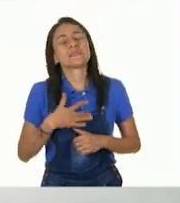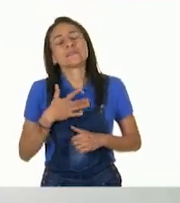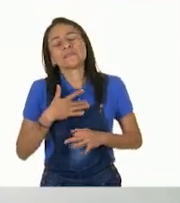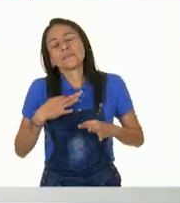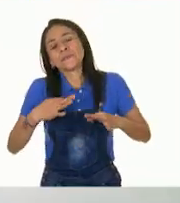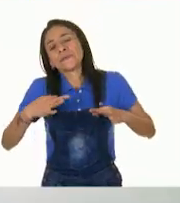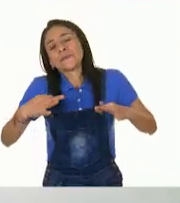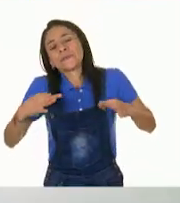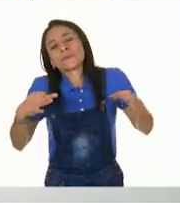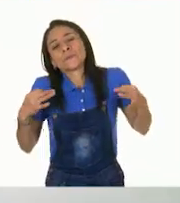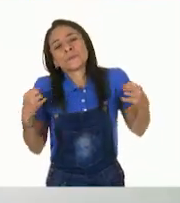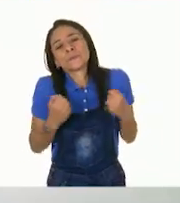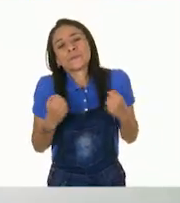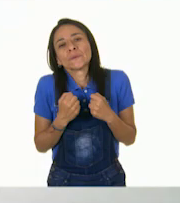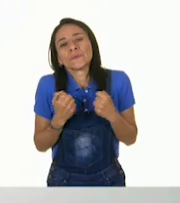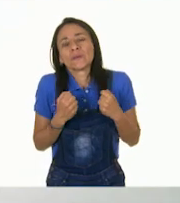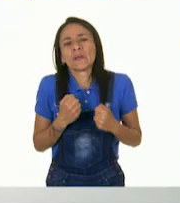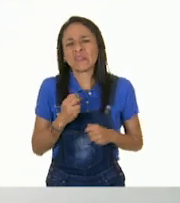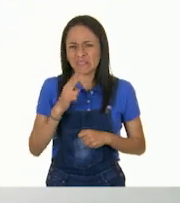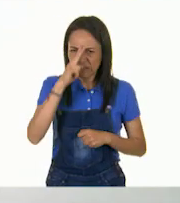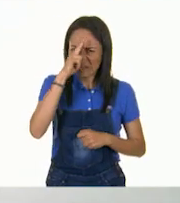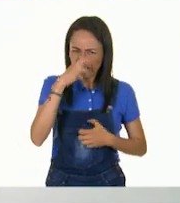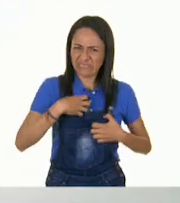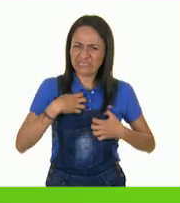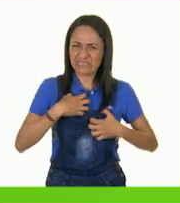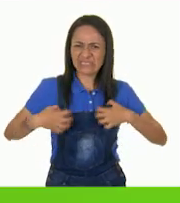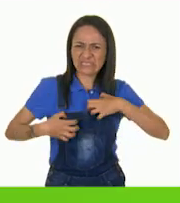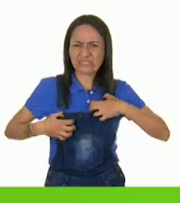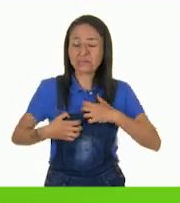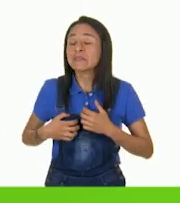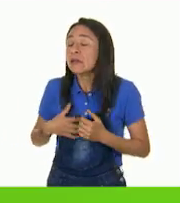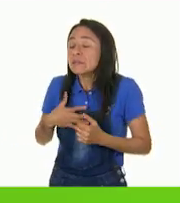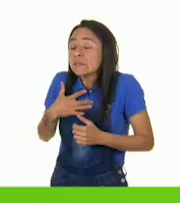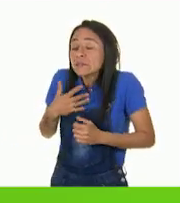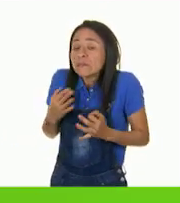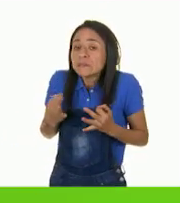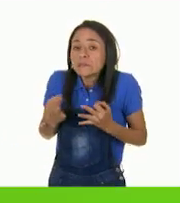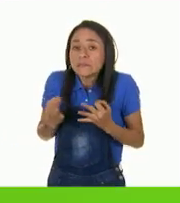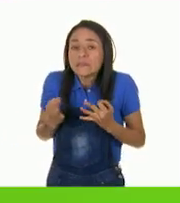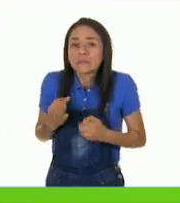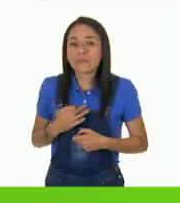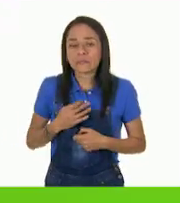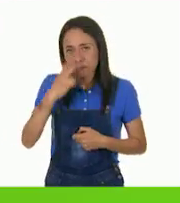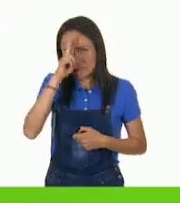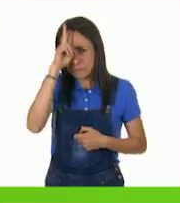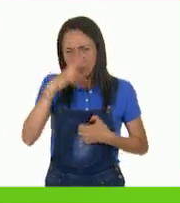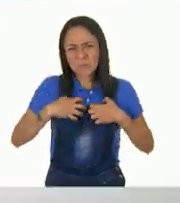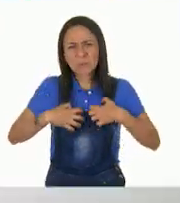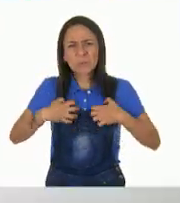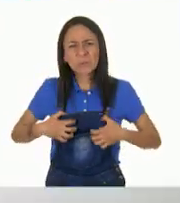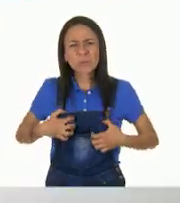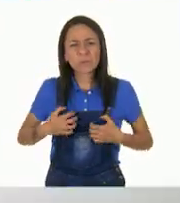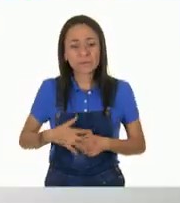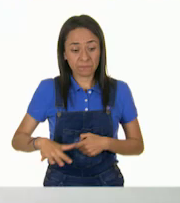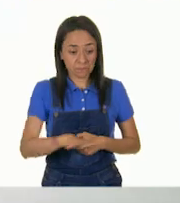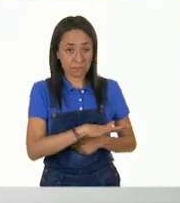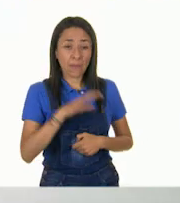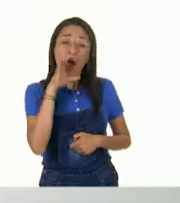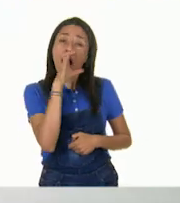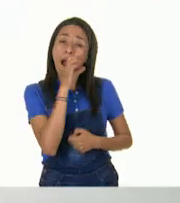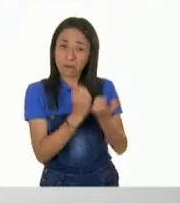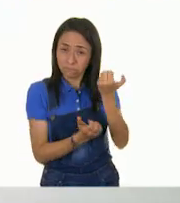nuestro frío tengo come soltó y tengo mucho frío tengo comezón el piso está